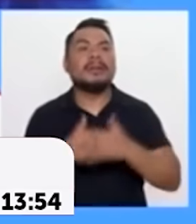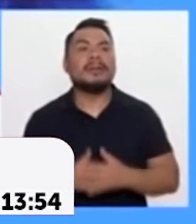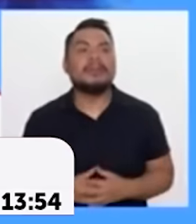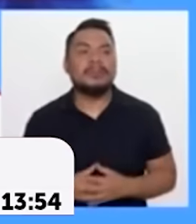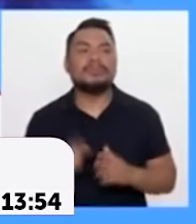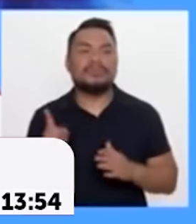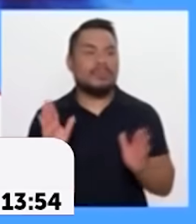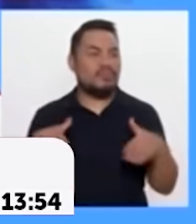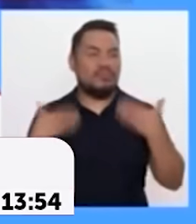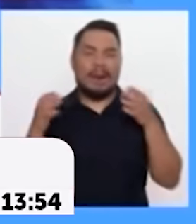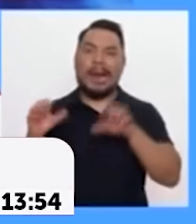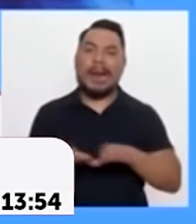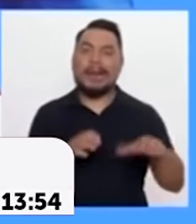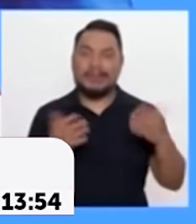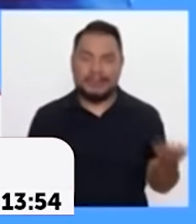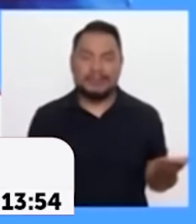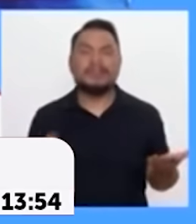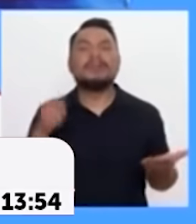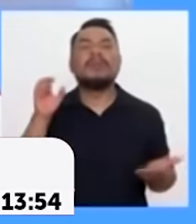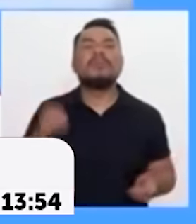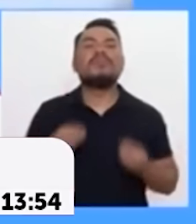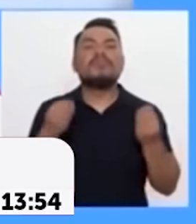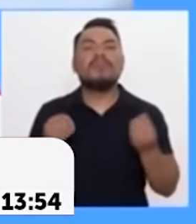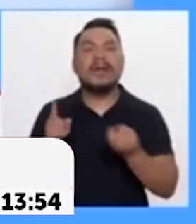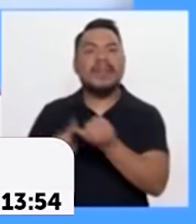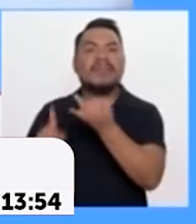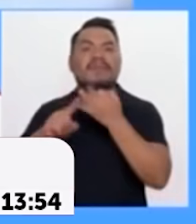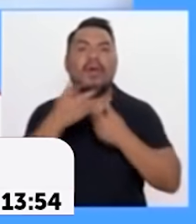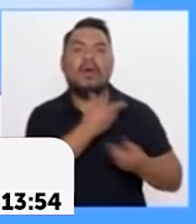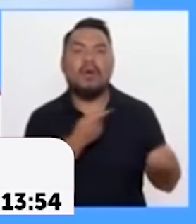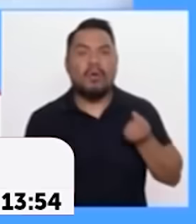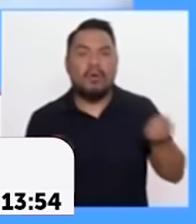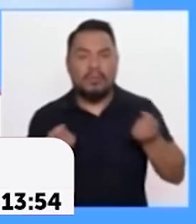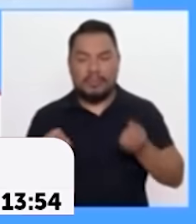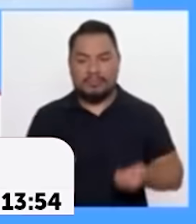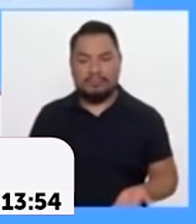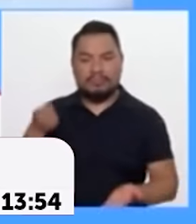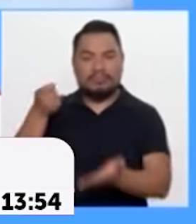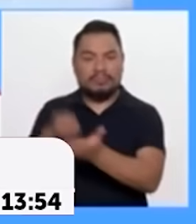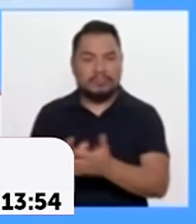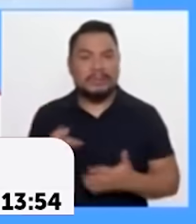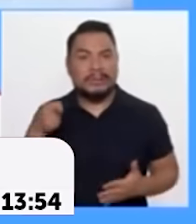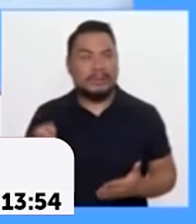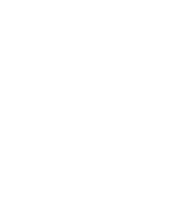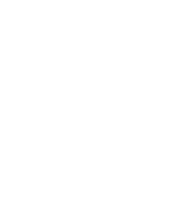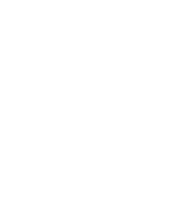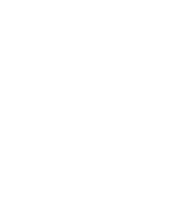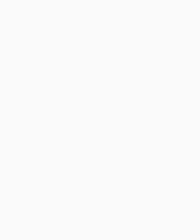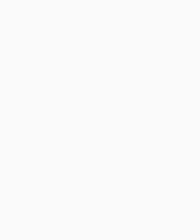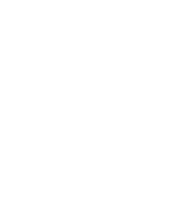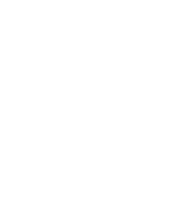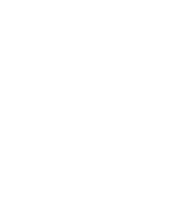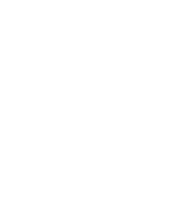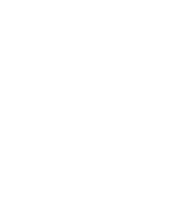hacerlo debido a los diversos gobiernos que destinaron esos recursos a otros fines.